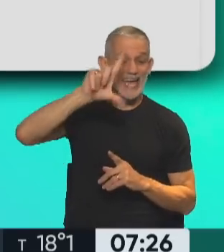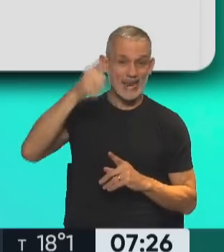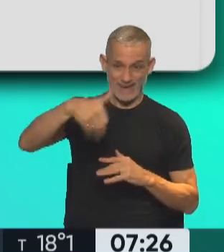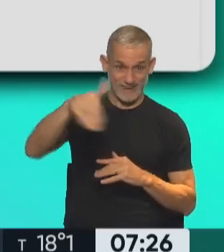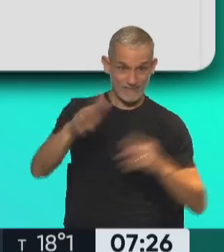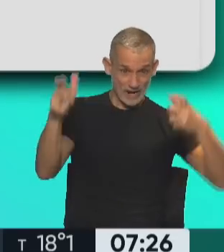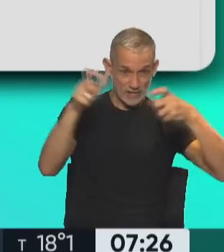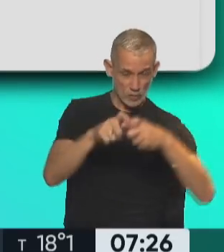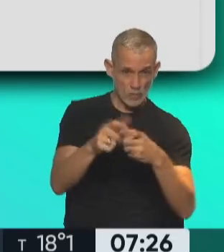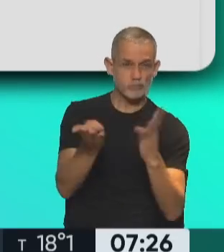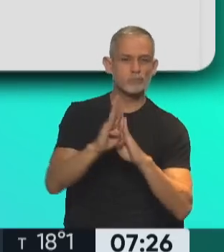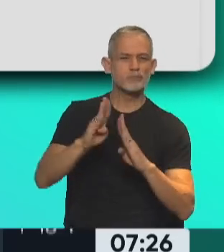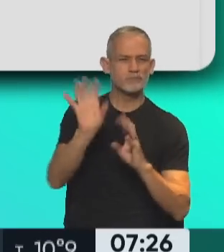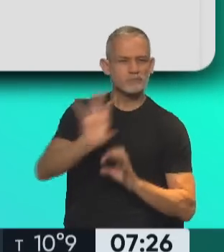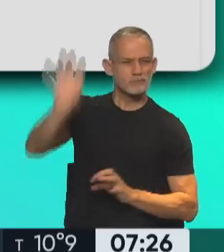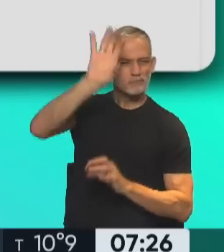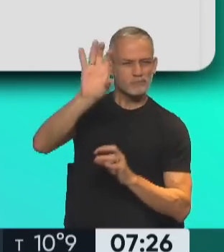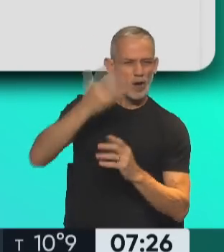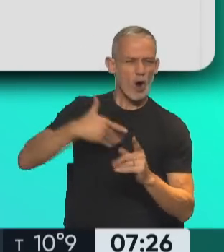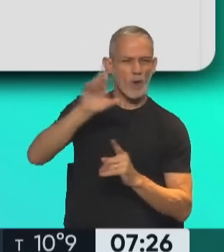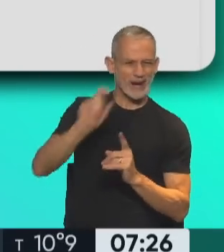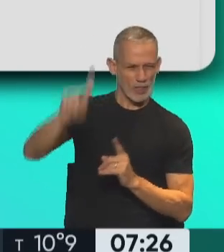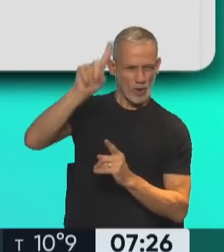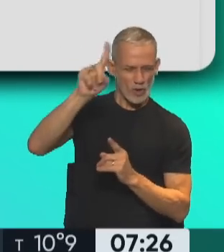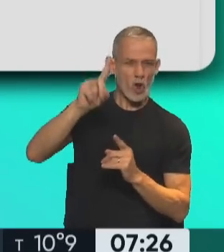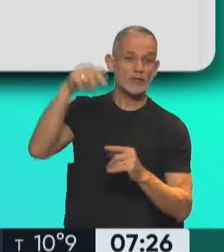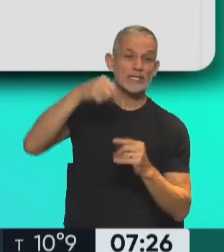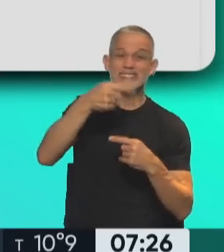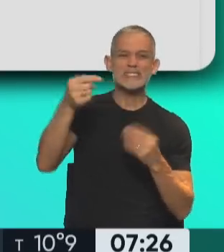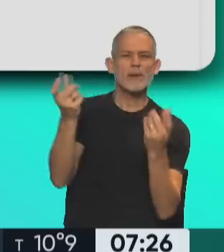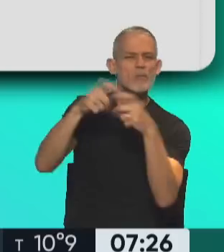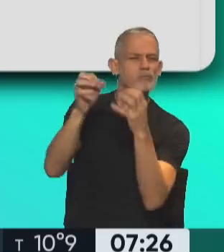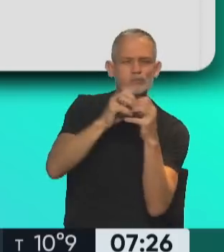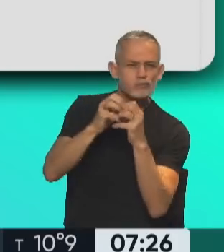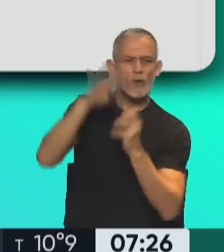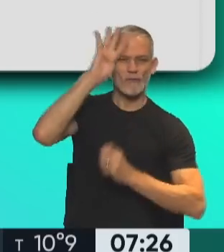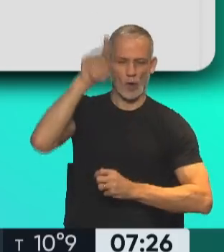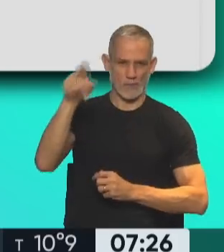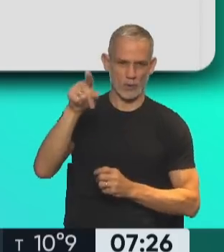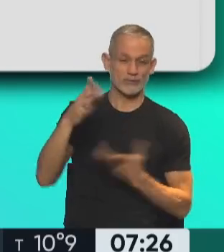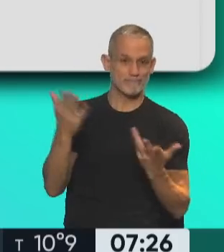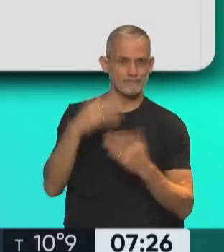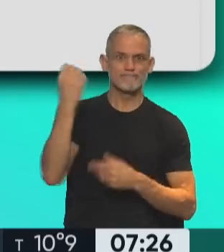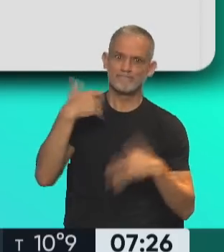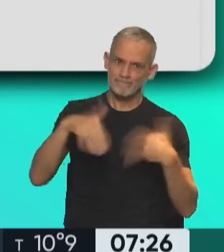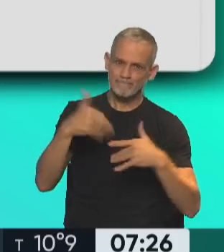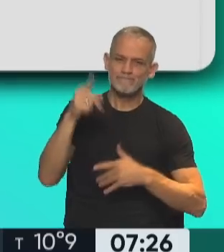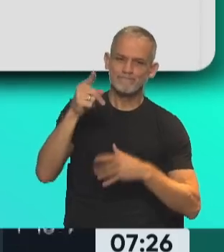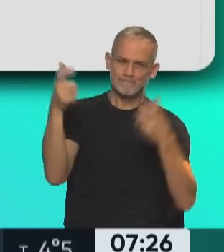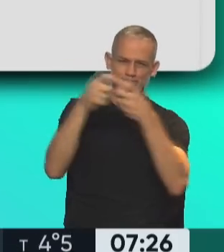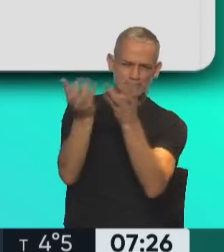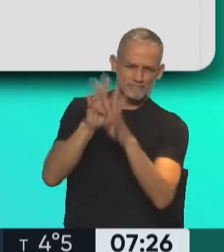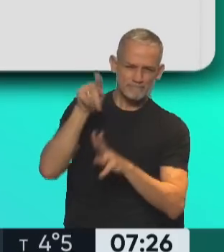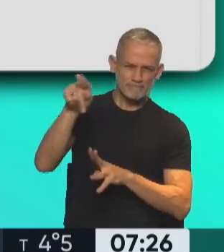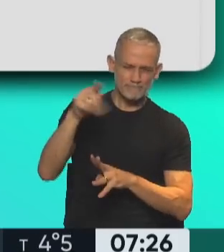a estar reuniéndose junto con la Liga del Norte. De eso vamos a estar hablando con Vero esta semana en Formosa, y será una reunión importantísima la de los gobernadores de la Liga del Norte en